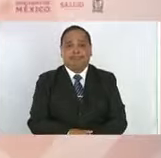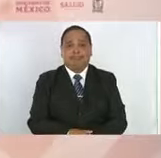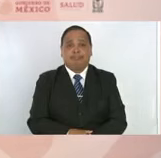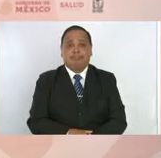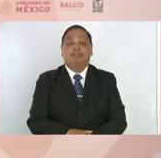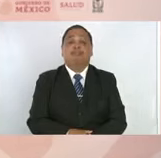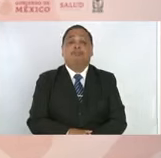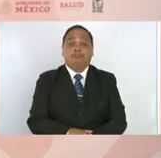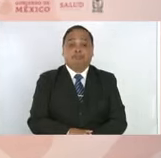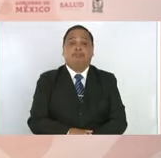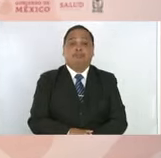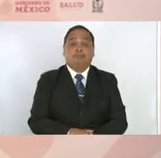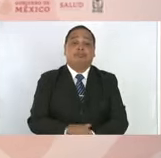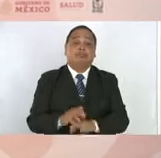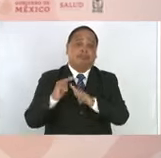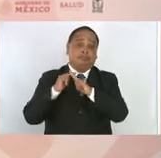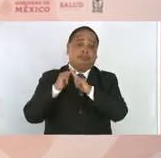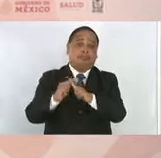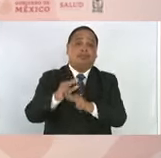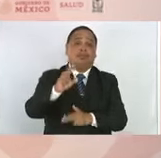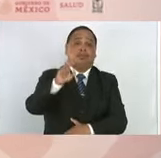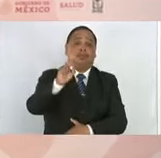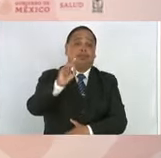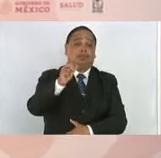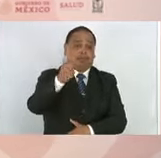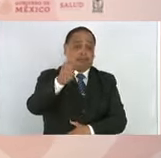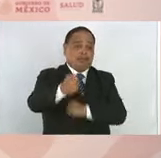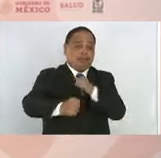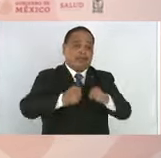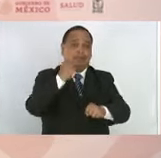En los 36 años de política neoliberal